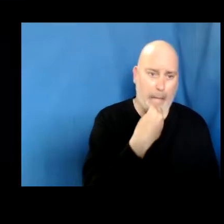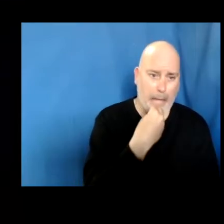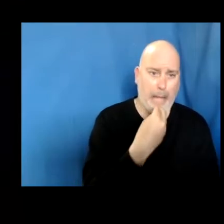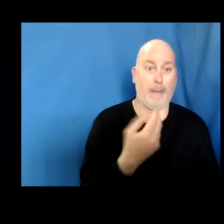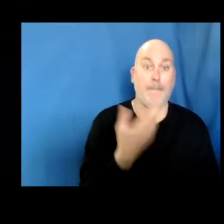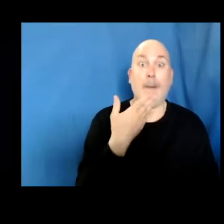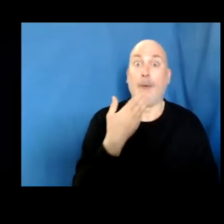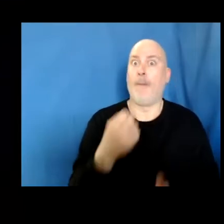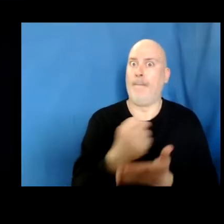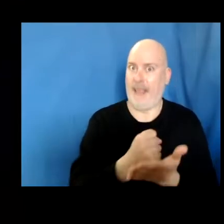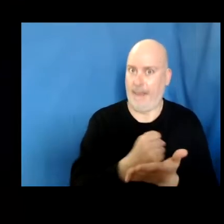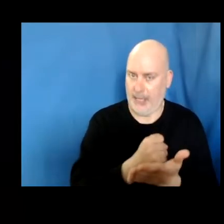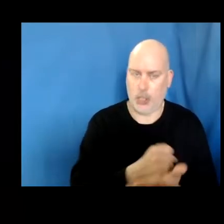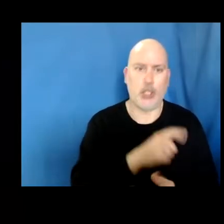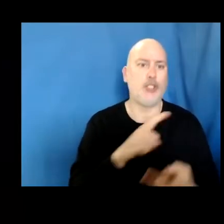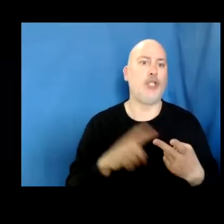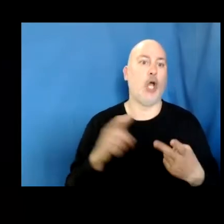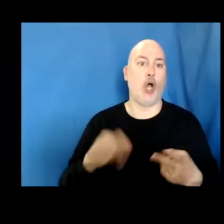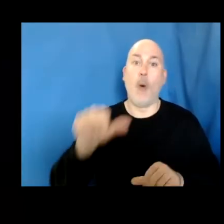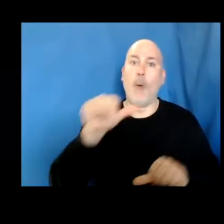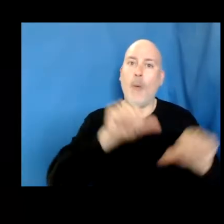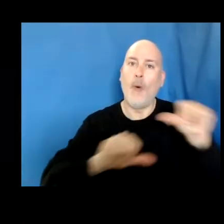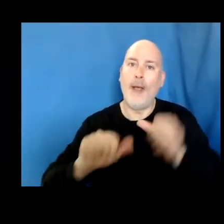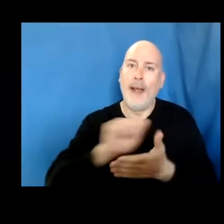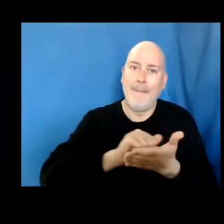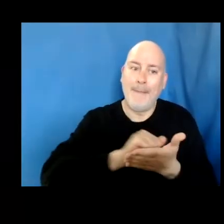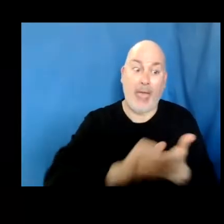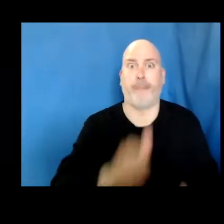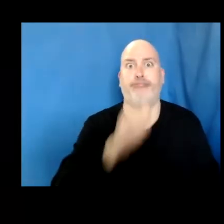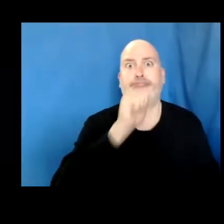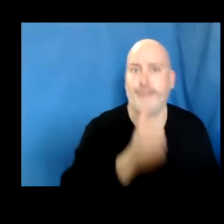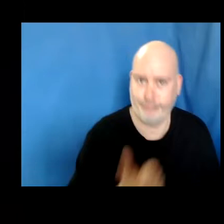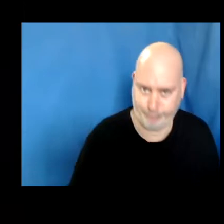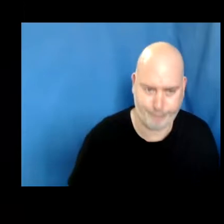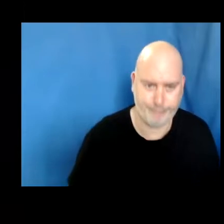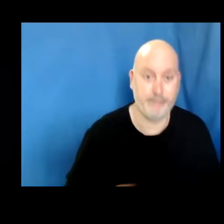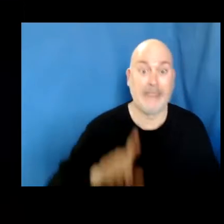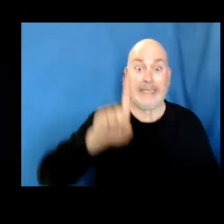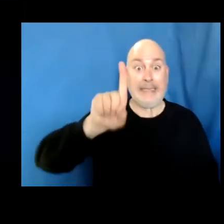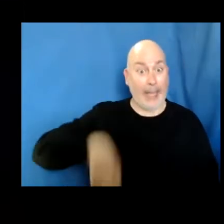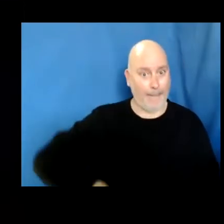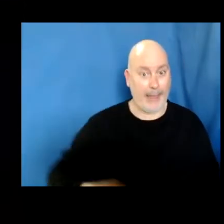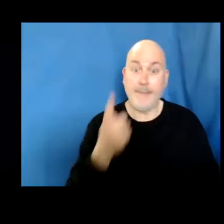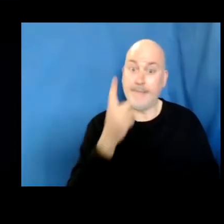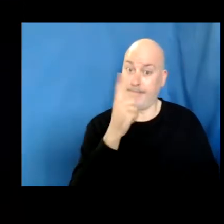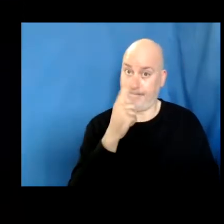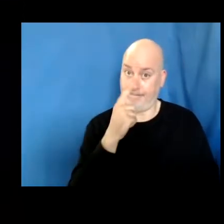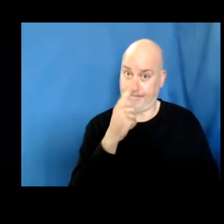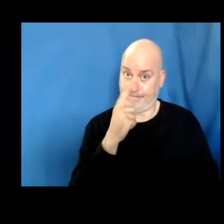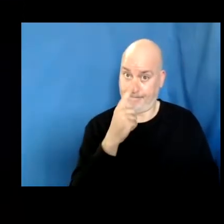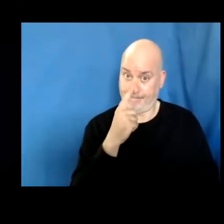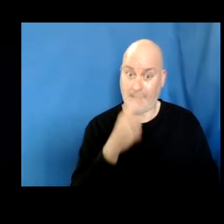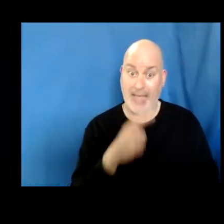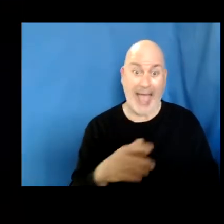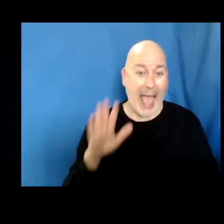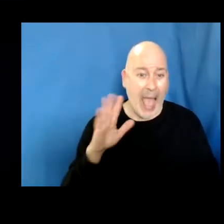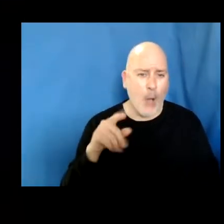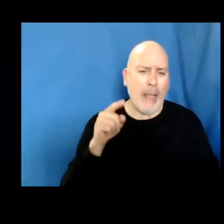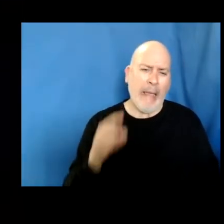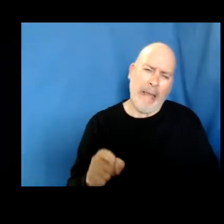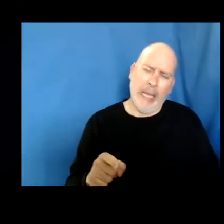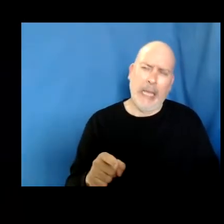que tenemos en casa o productos del hogar. Puede ser también por vía respiratoria, aunque esta puede ser